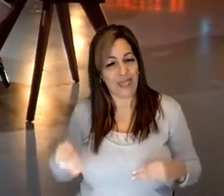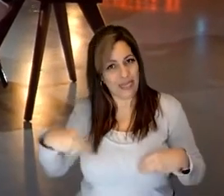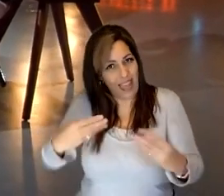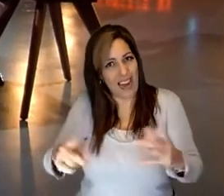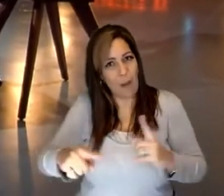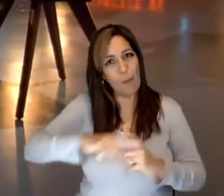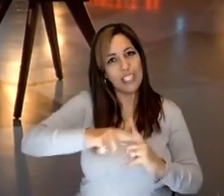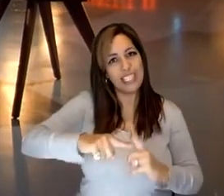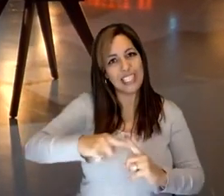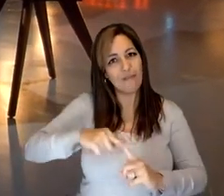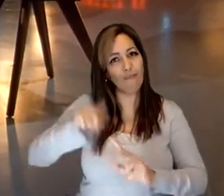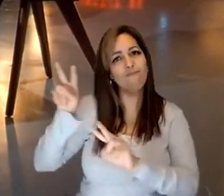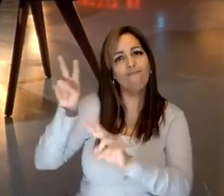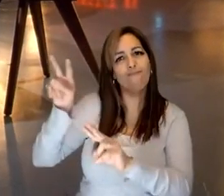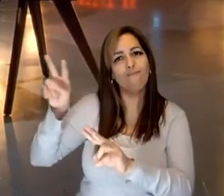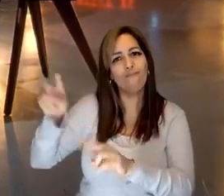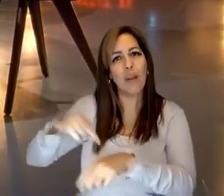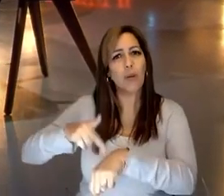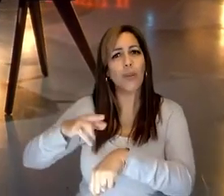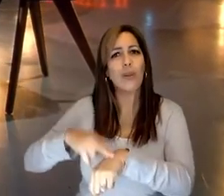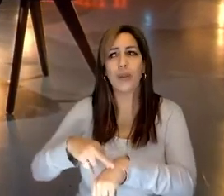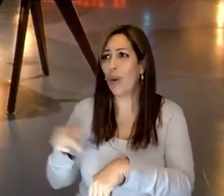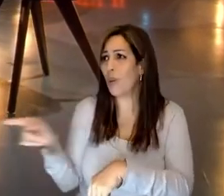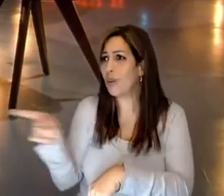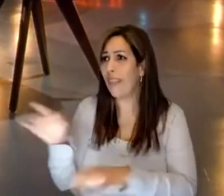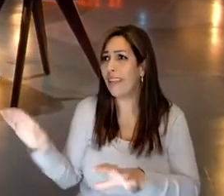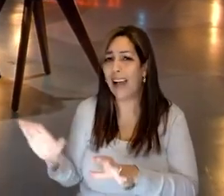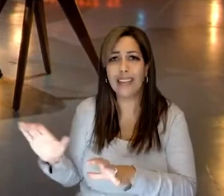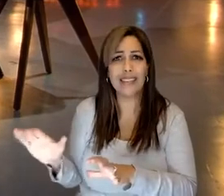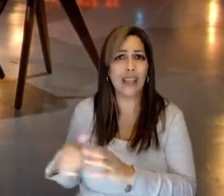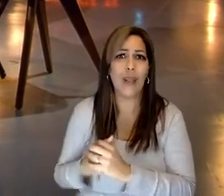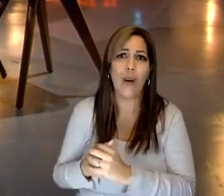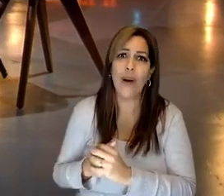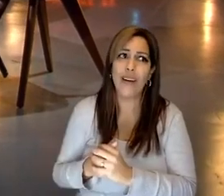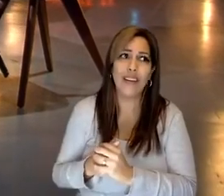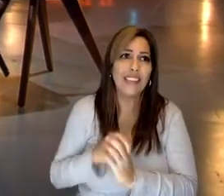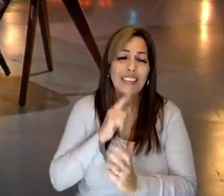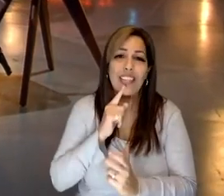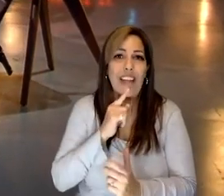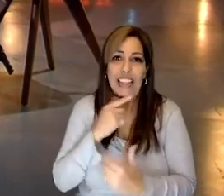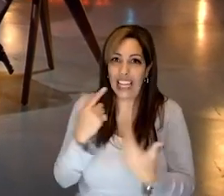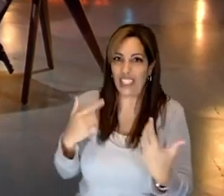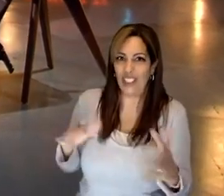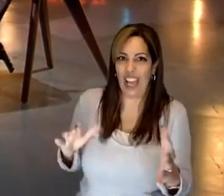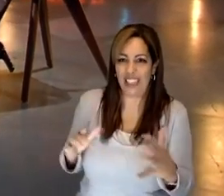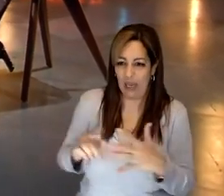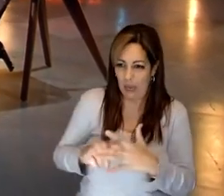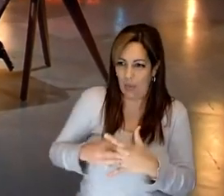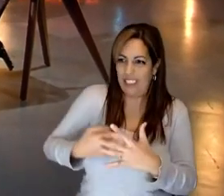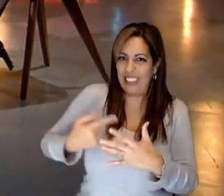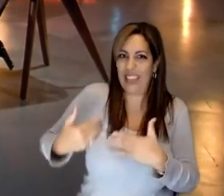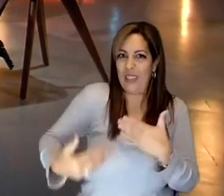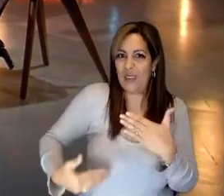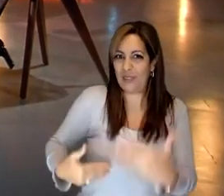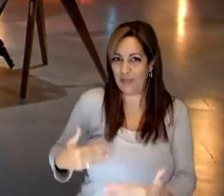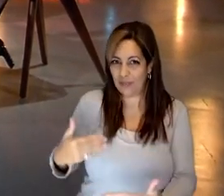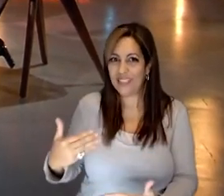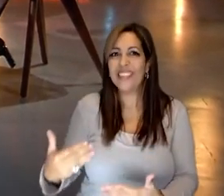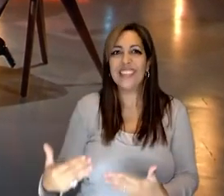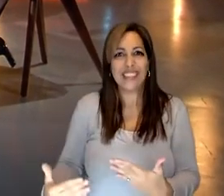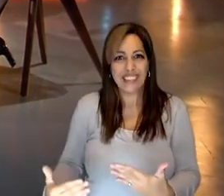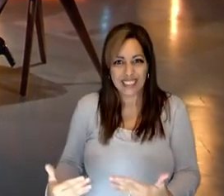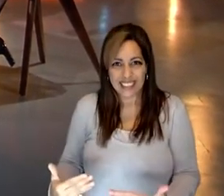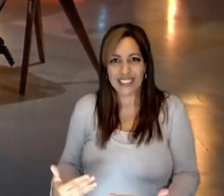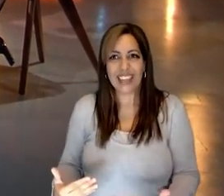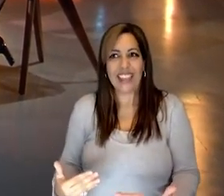inyectándole ese positivismo, esa esperanza a Puerto Rico, que todo lo que ustedes están mencionando, de alguna manera u otra, ya está tomando ese